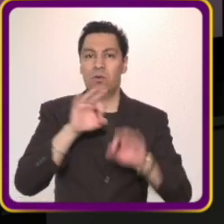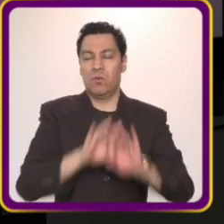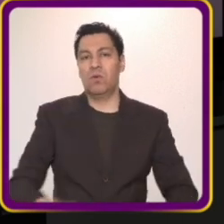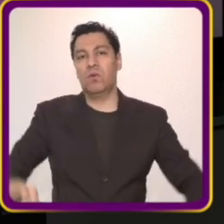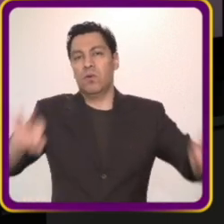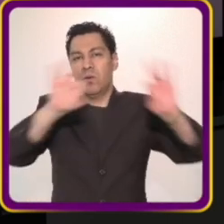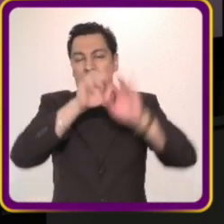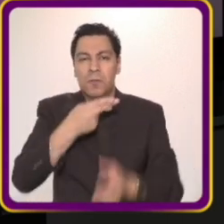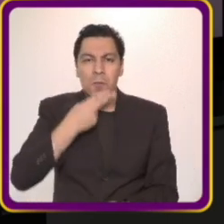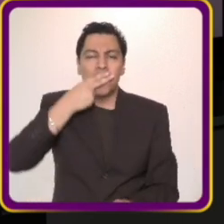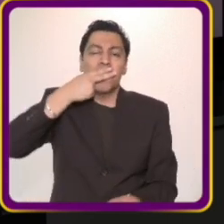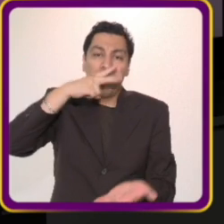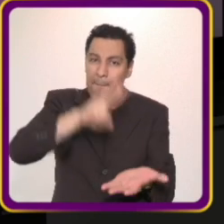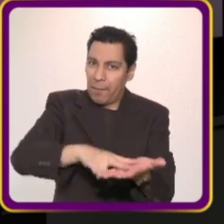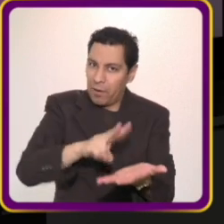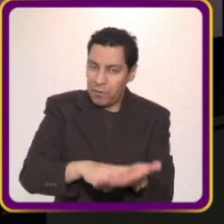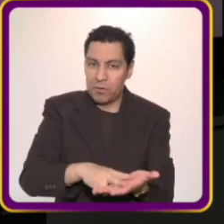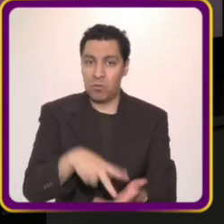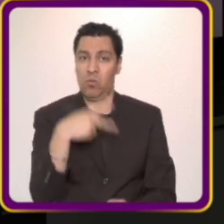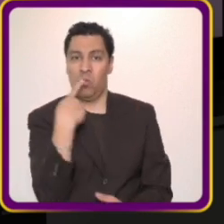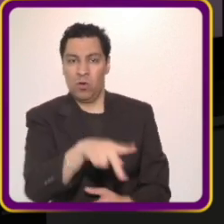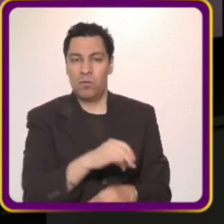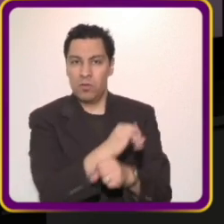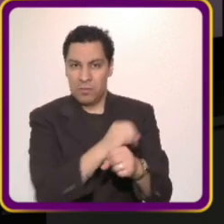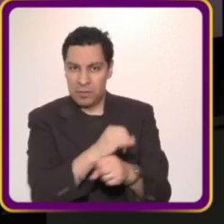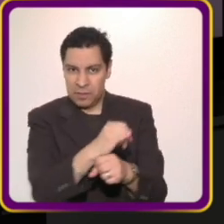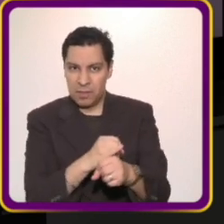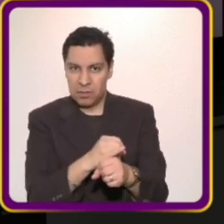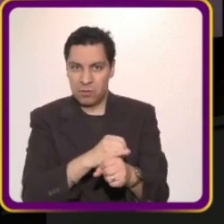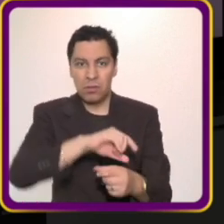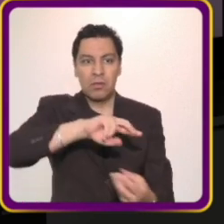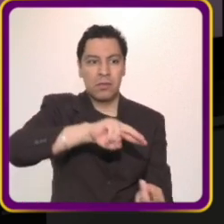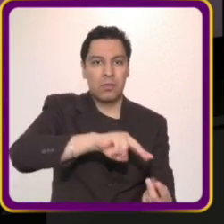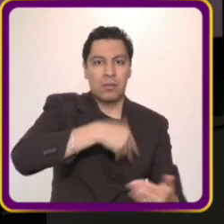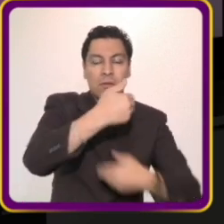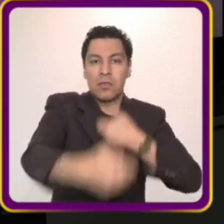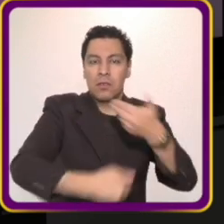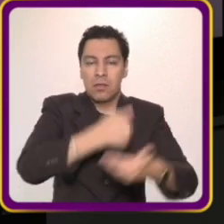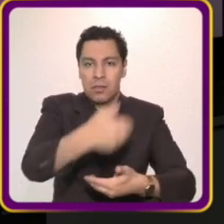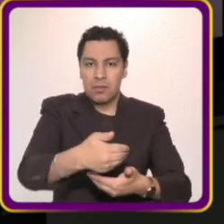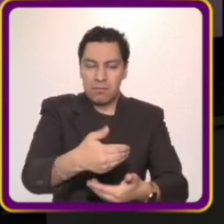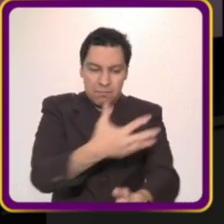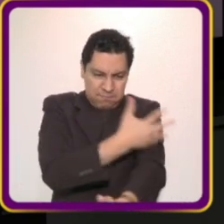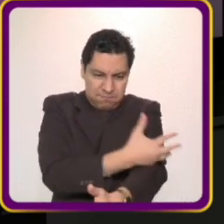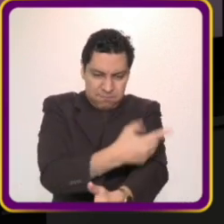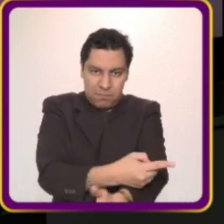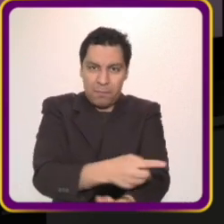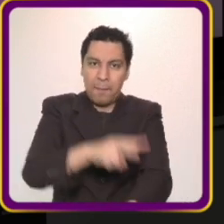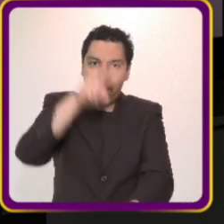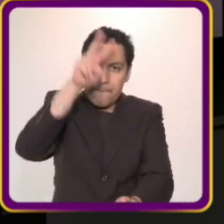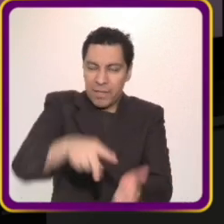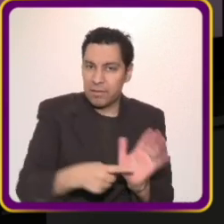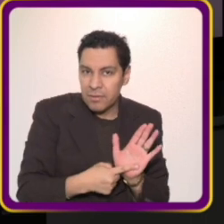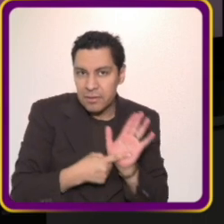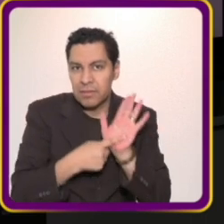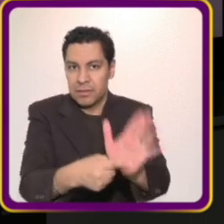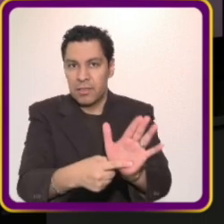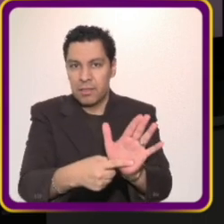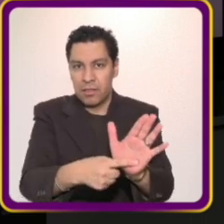Sus investigaciones no solo iluminan la verdad, sino que también inspiran a otros a seguir sus